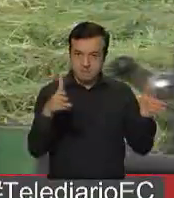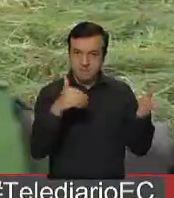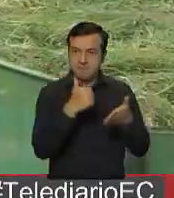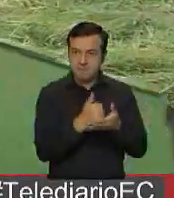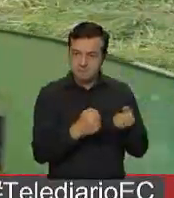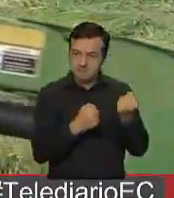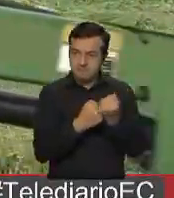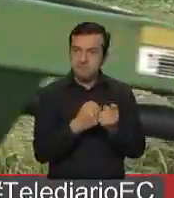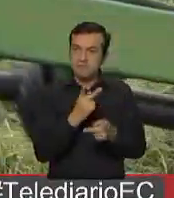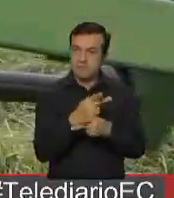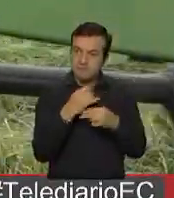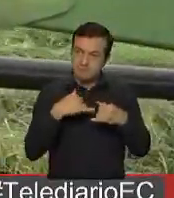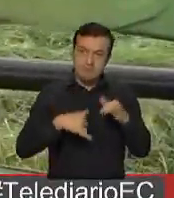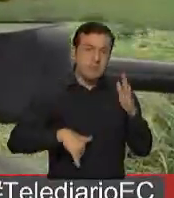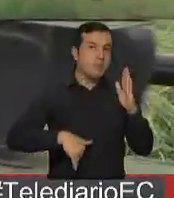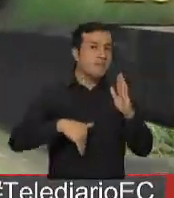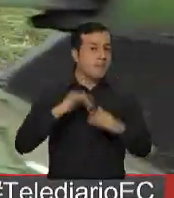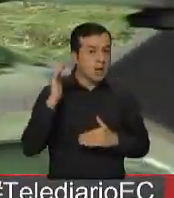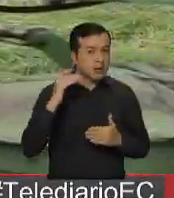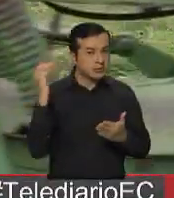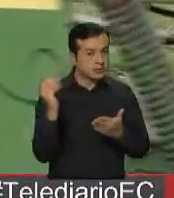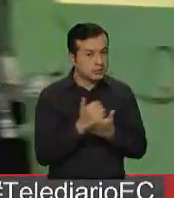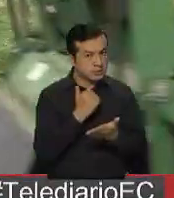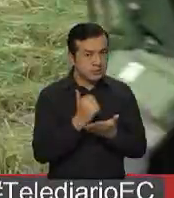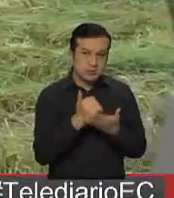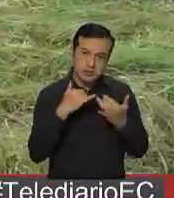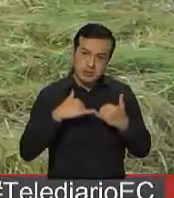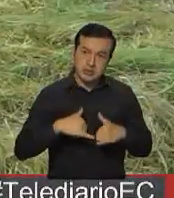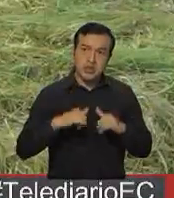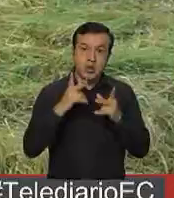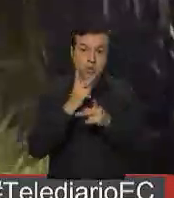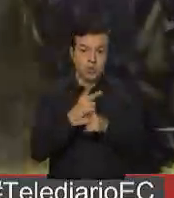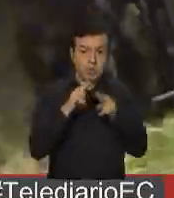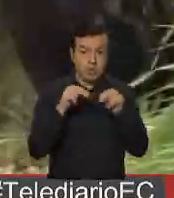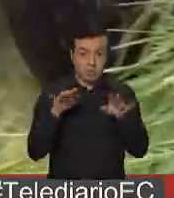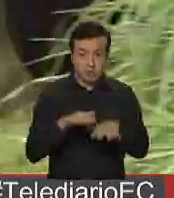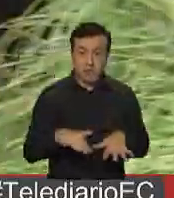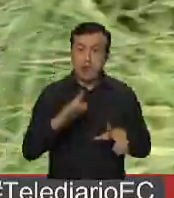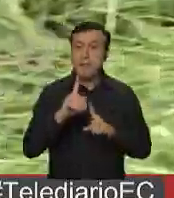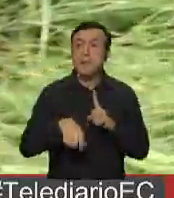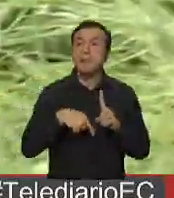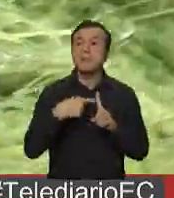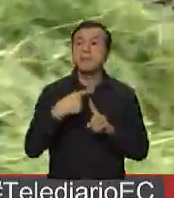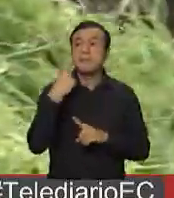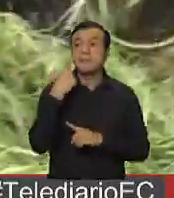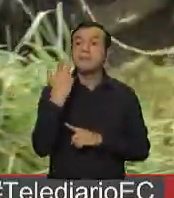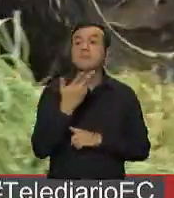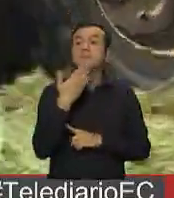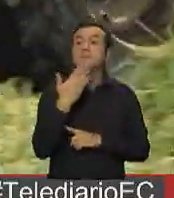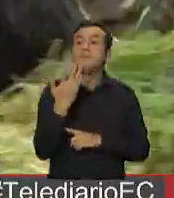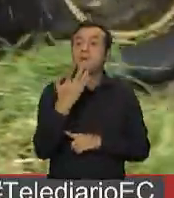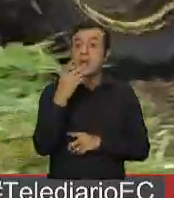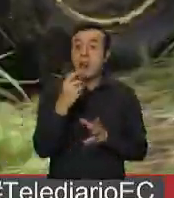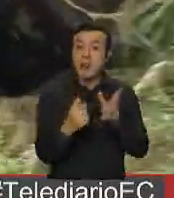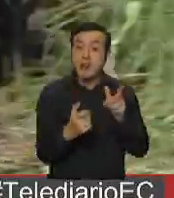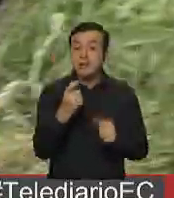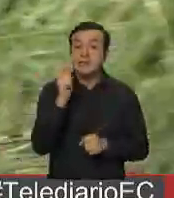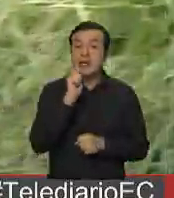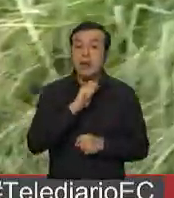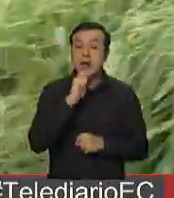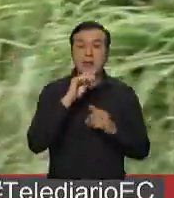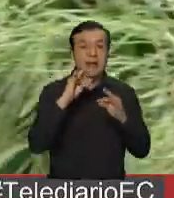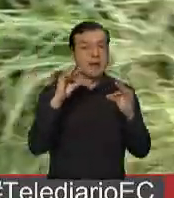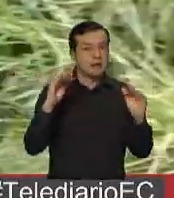unidades productivas pecuarias mucho más rentables y sostenibles con el ambiente, pero además con la obtención de leche y carne de